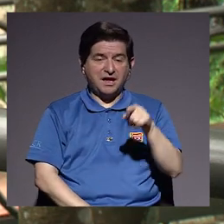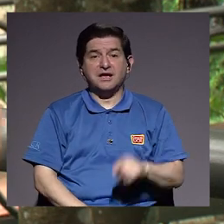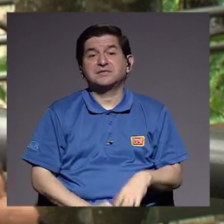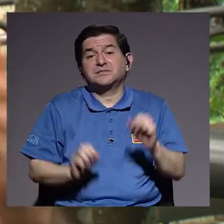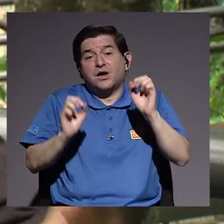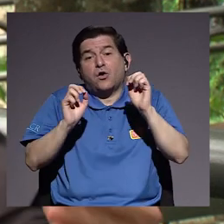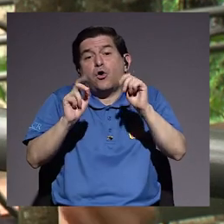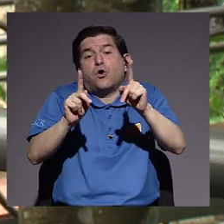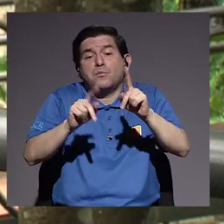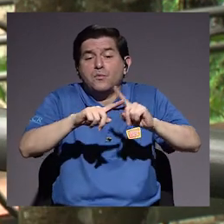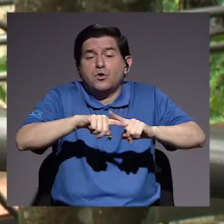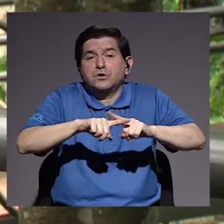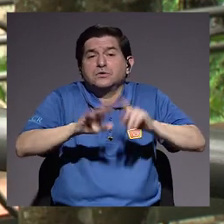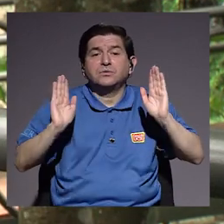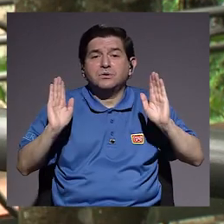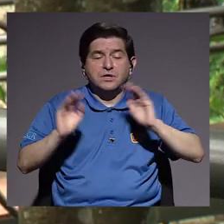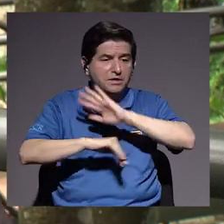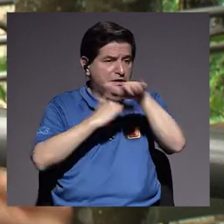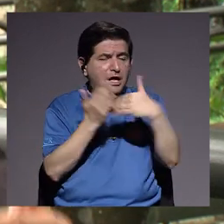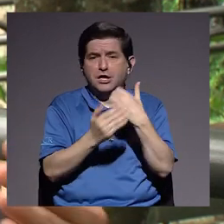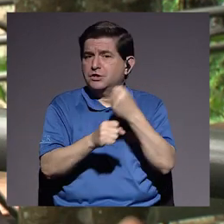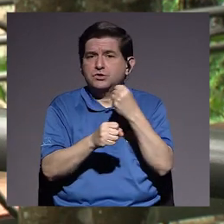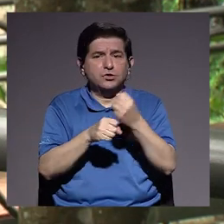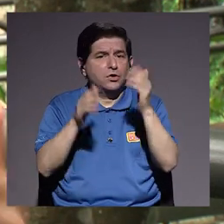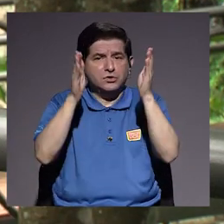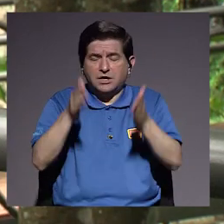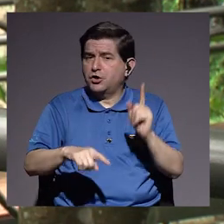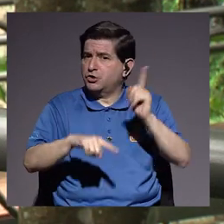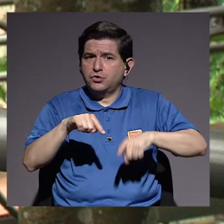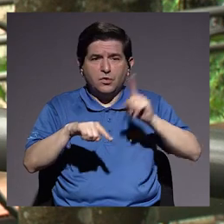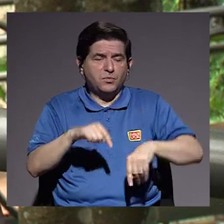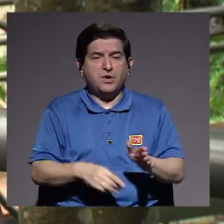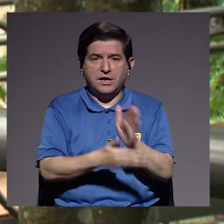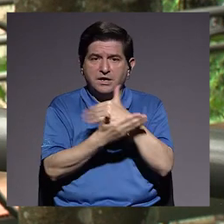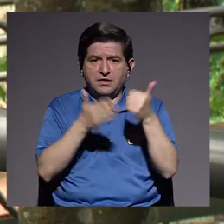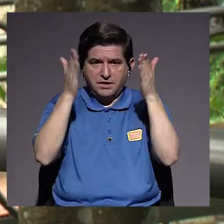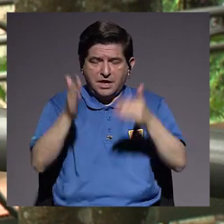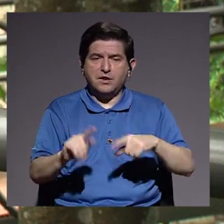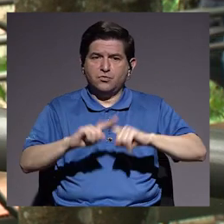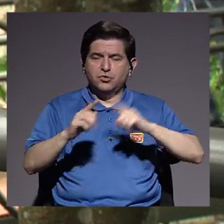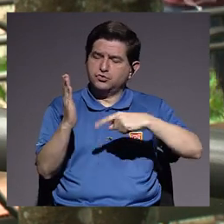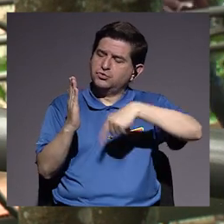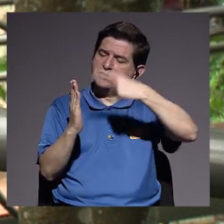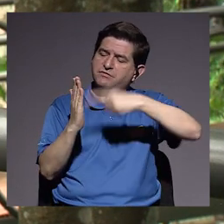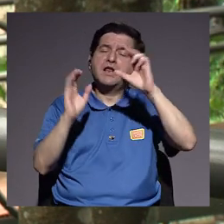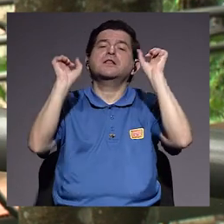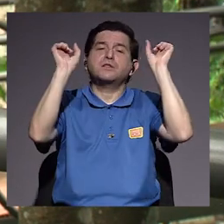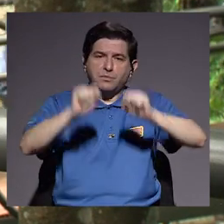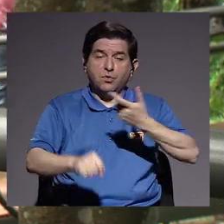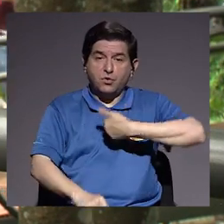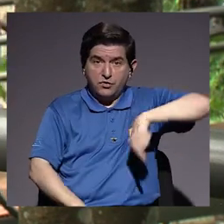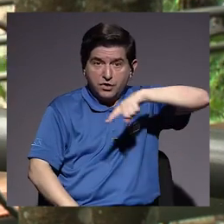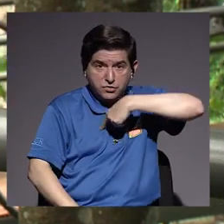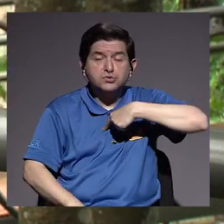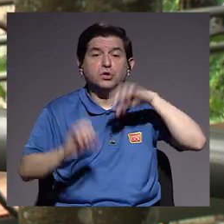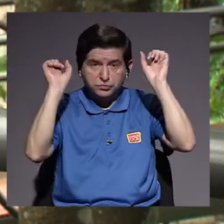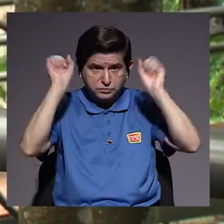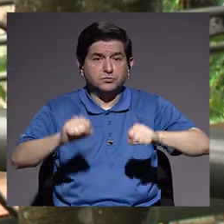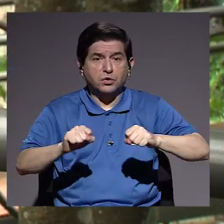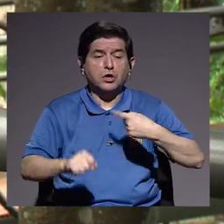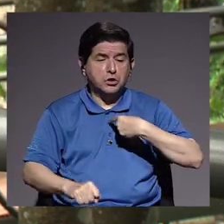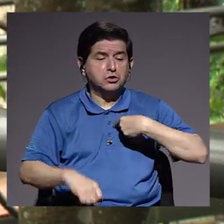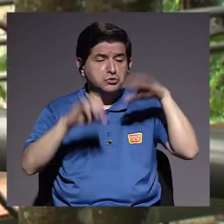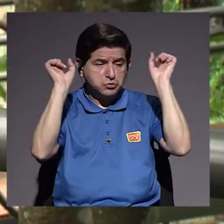está en el tanto las posibilidades de las personas. No todos los trabajadores pueden hacer esto. Ciertos trabajadores con ciertos perfiles y calificaciones pueden hacerlo. Digamos, nosotros podemos